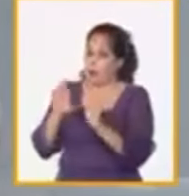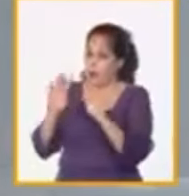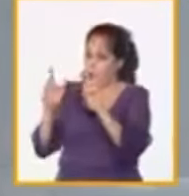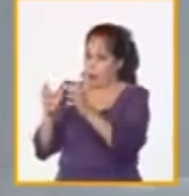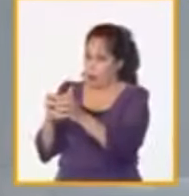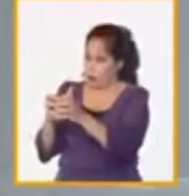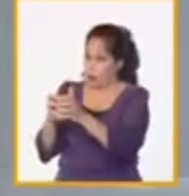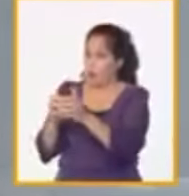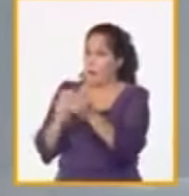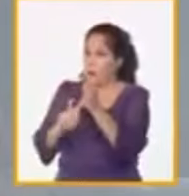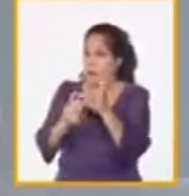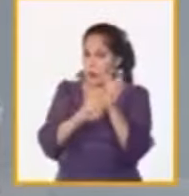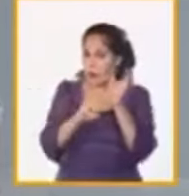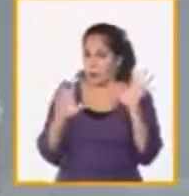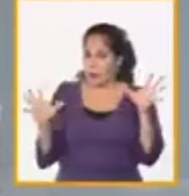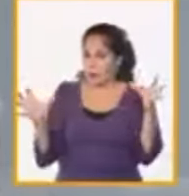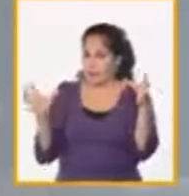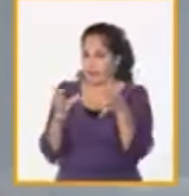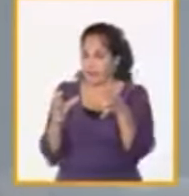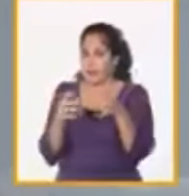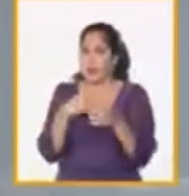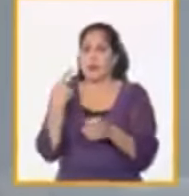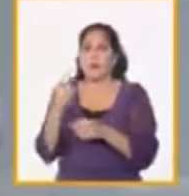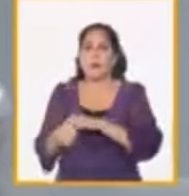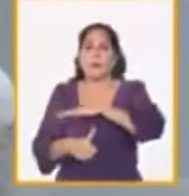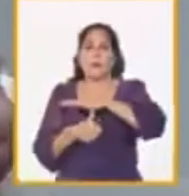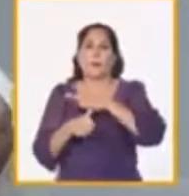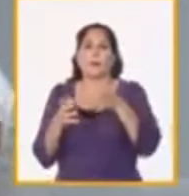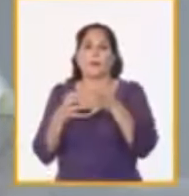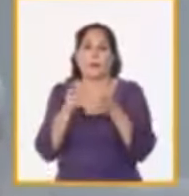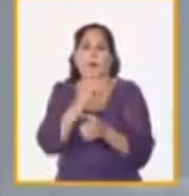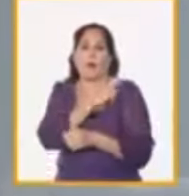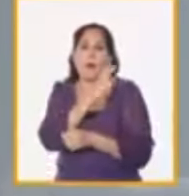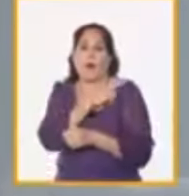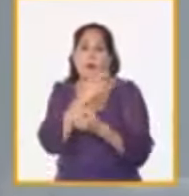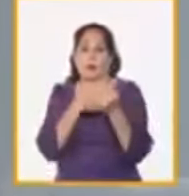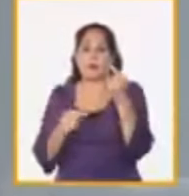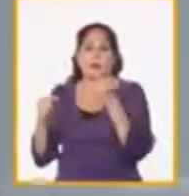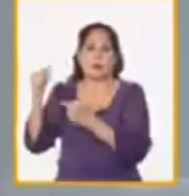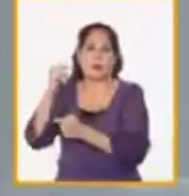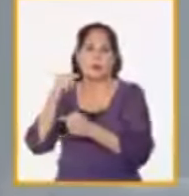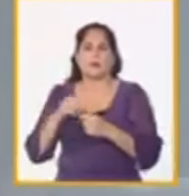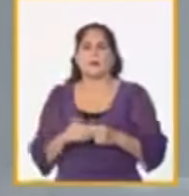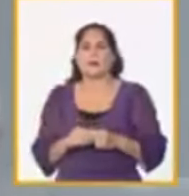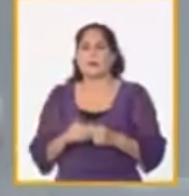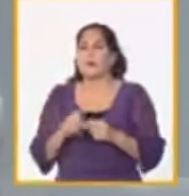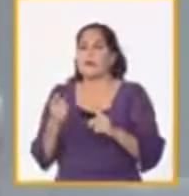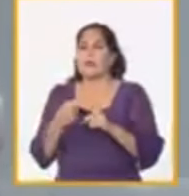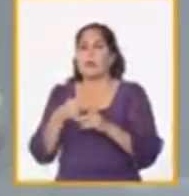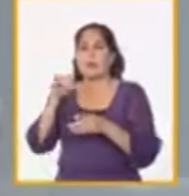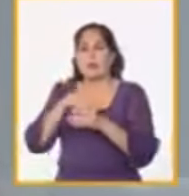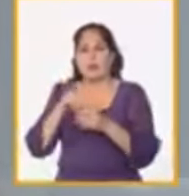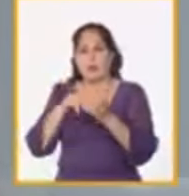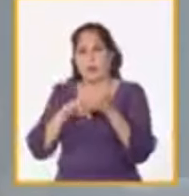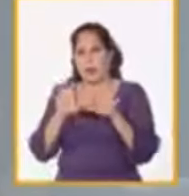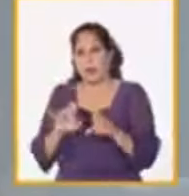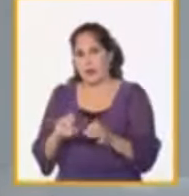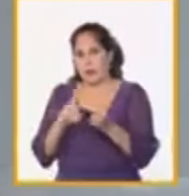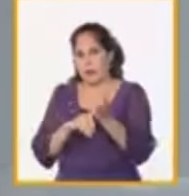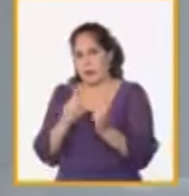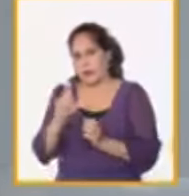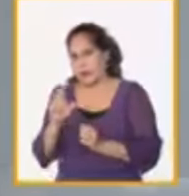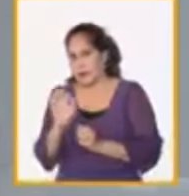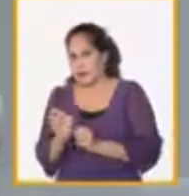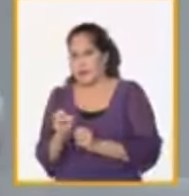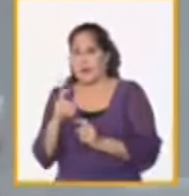todas las provincias y todos nuestros principales cuadros, incluidos los secretarios de núcleo del partido, secretarios